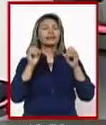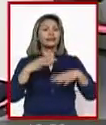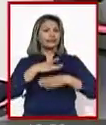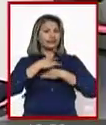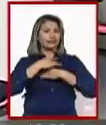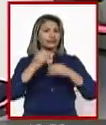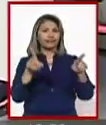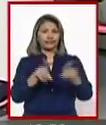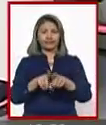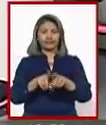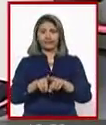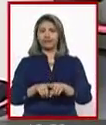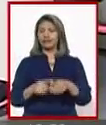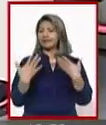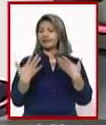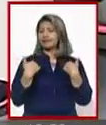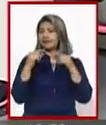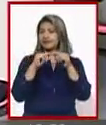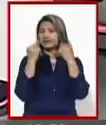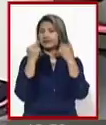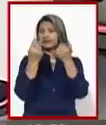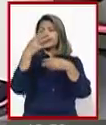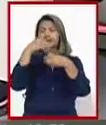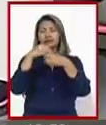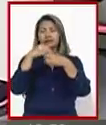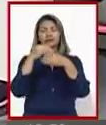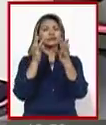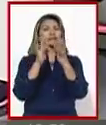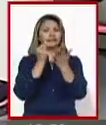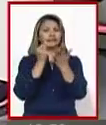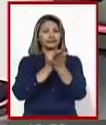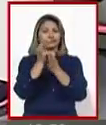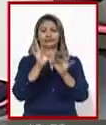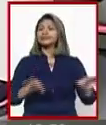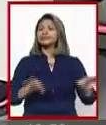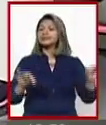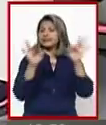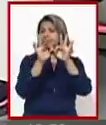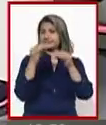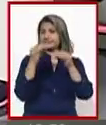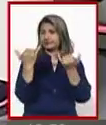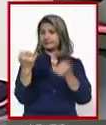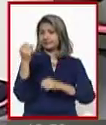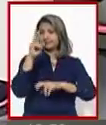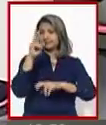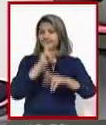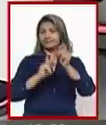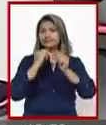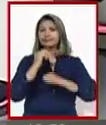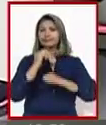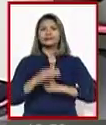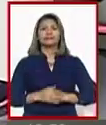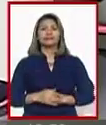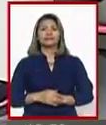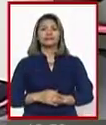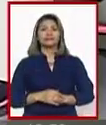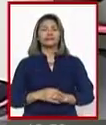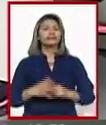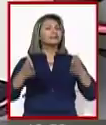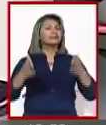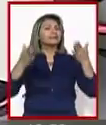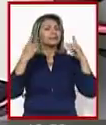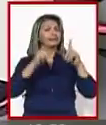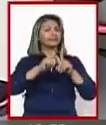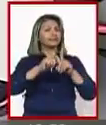me gusta y también formar parte de nuestra comunidad virtual. Algo muy importante que tiene que tomar en cuenta hoy la gente, Nicole, es la temperatura. Van